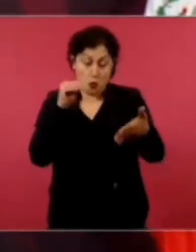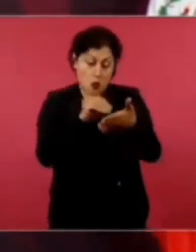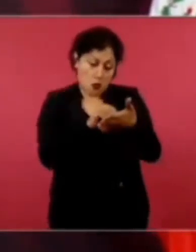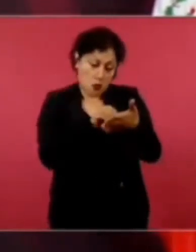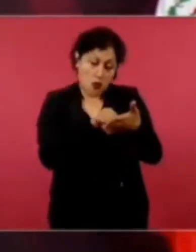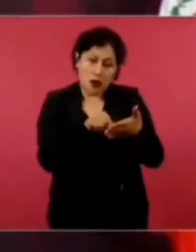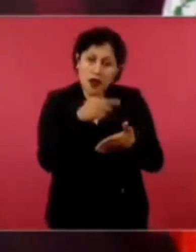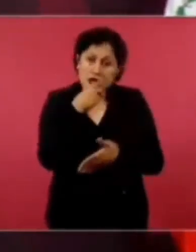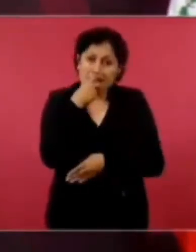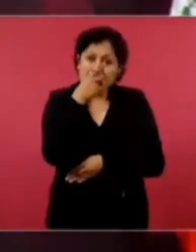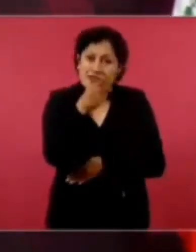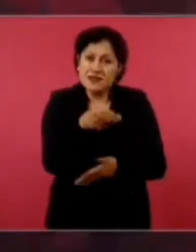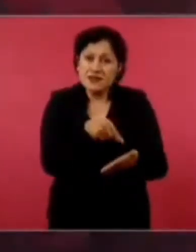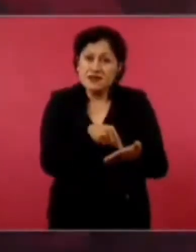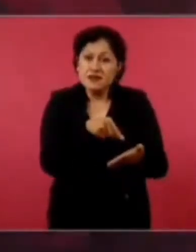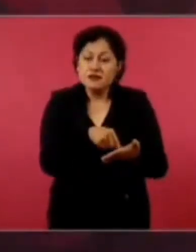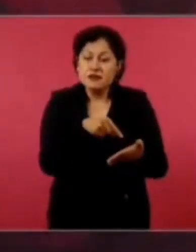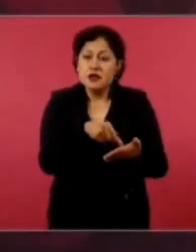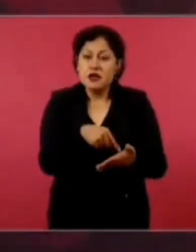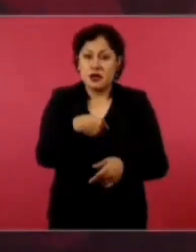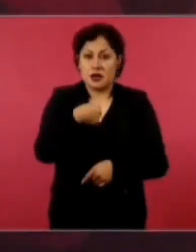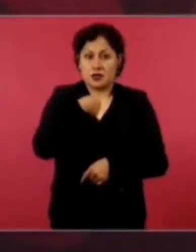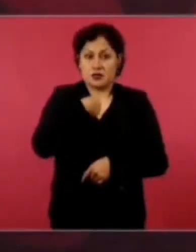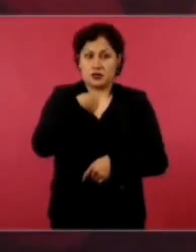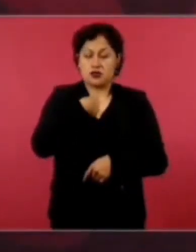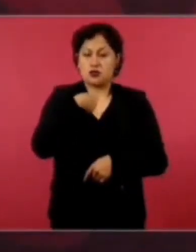de que yo voy a seguir siendo